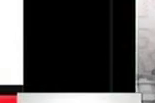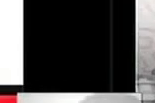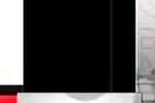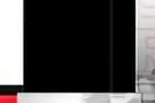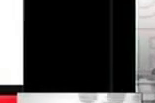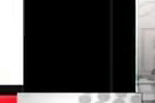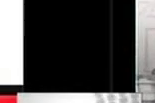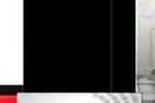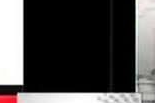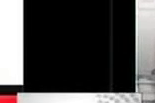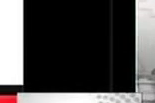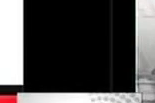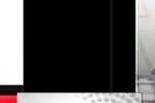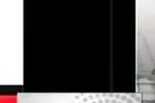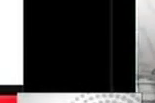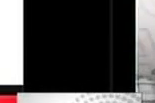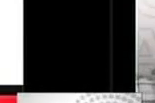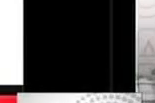disposición.